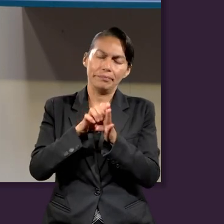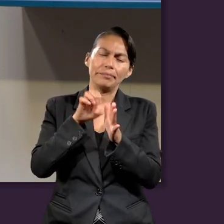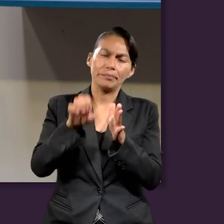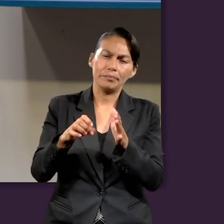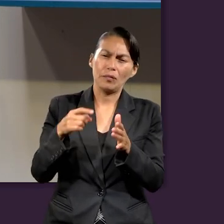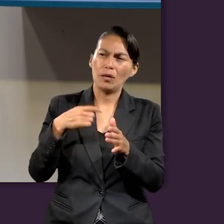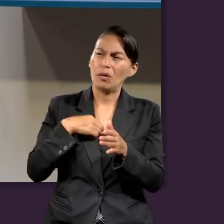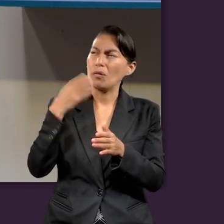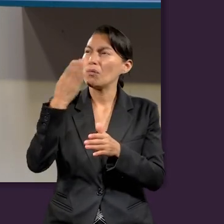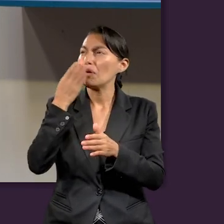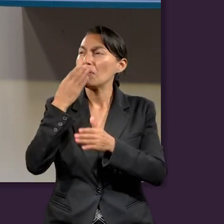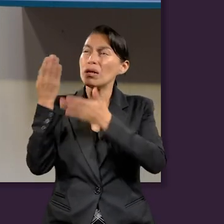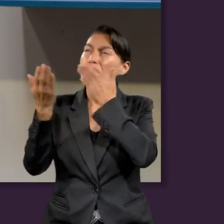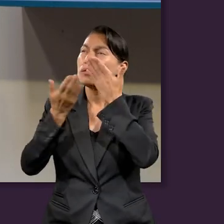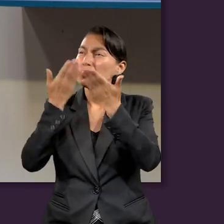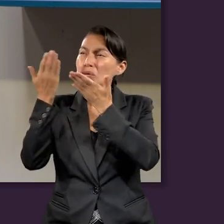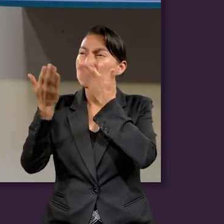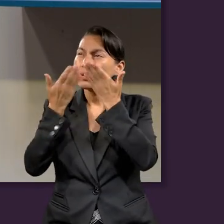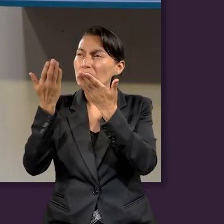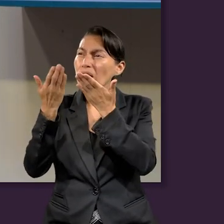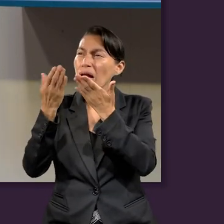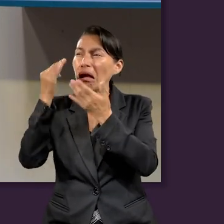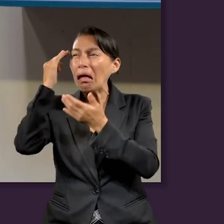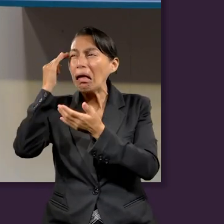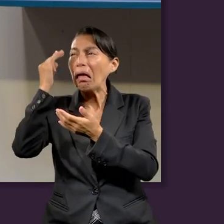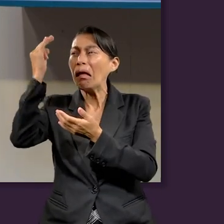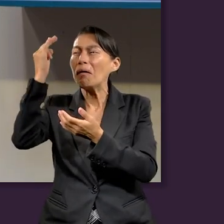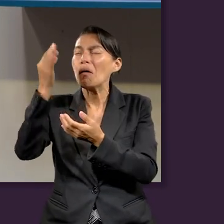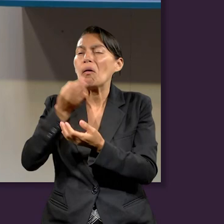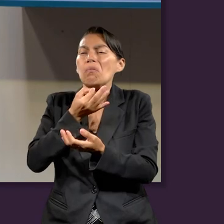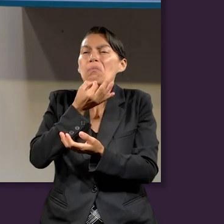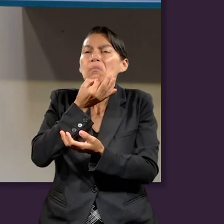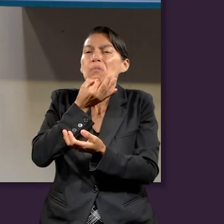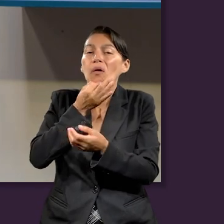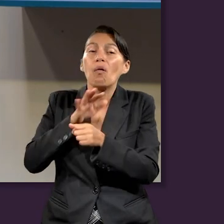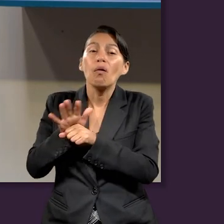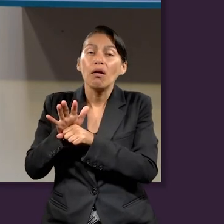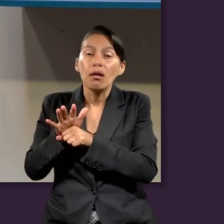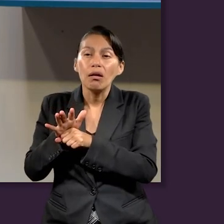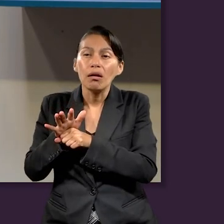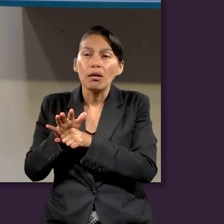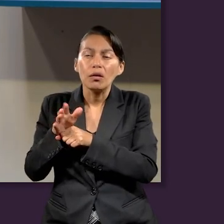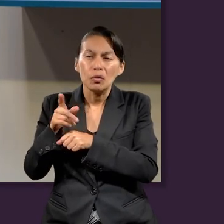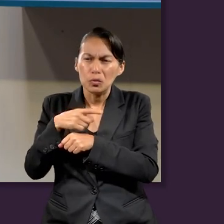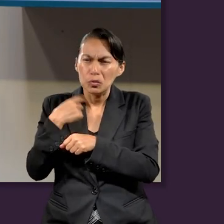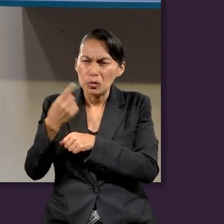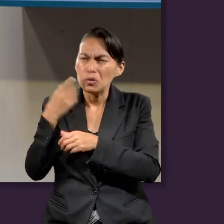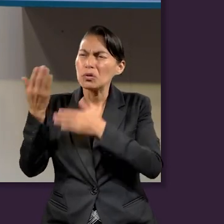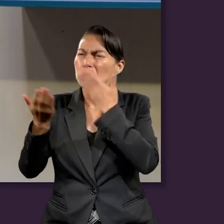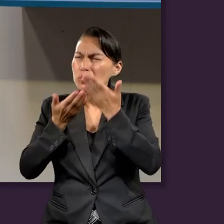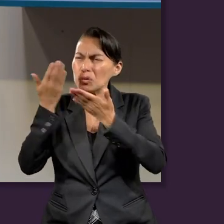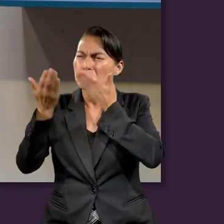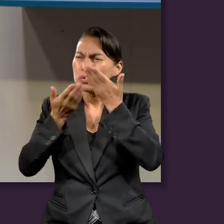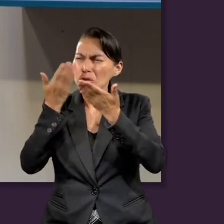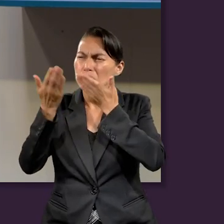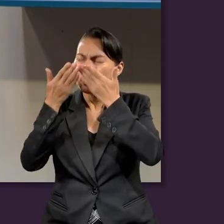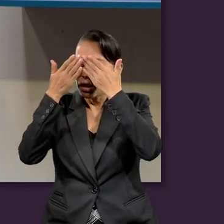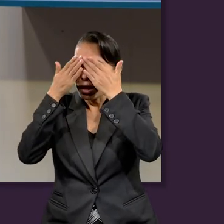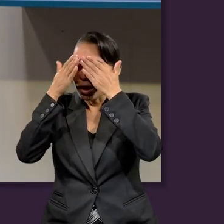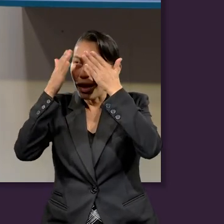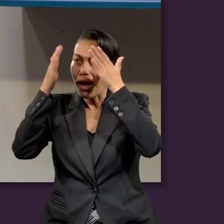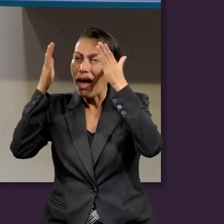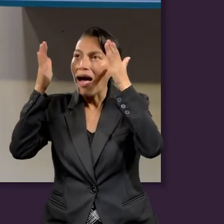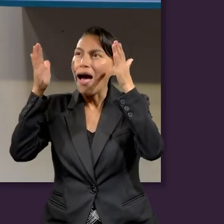tiempo para empaparnos de la palabra de Dios, nos ayuda a tener una idea clara de lo que está